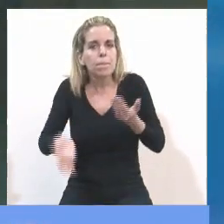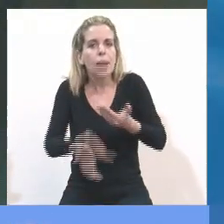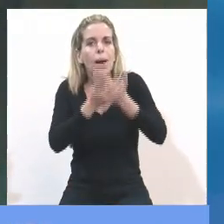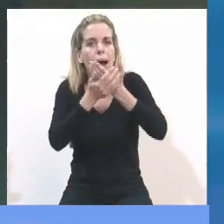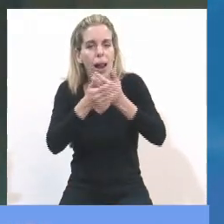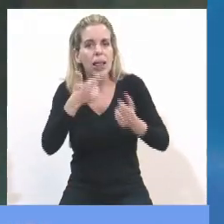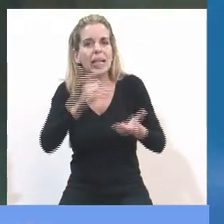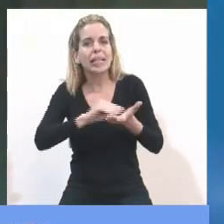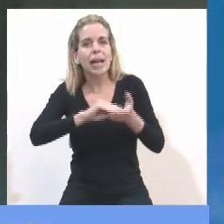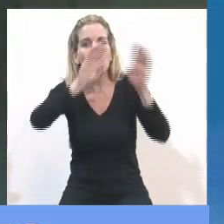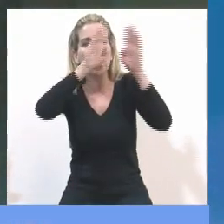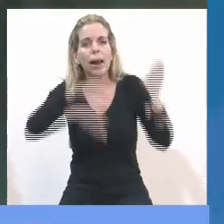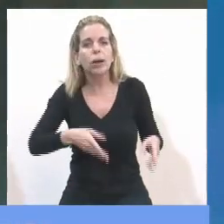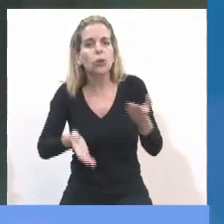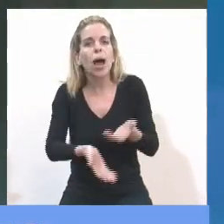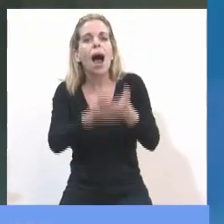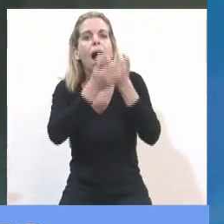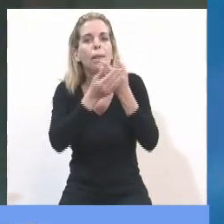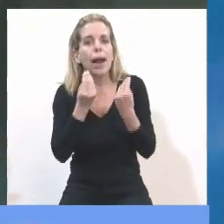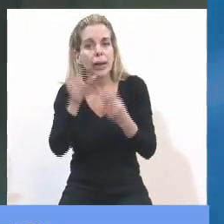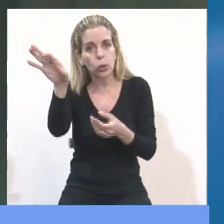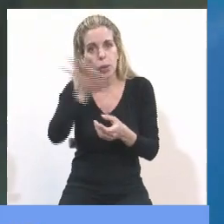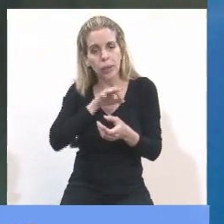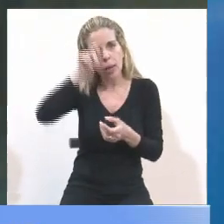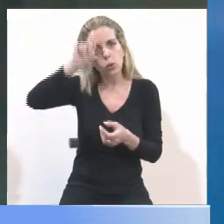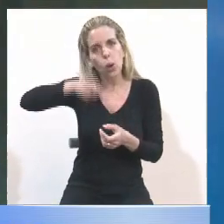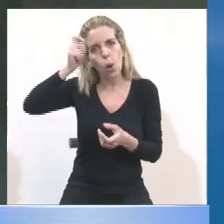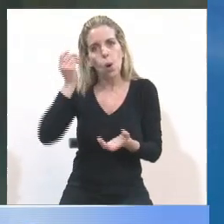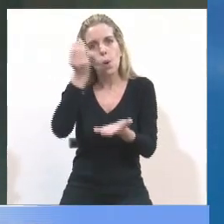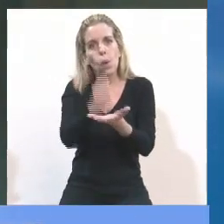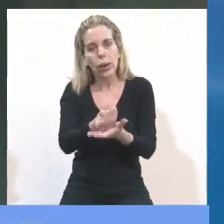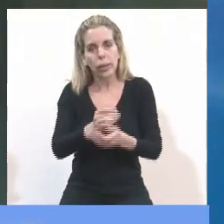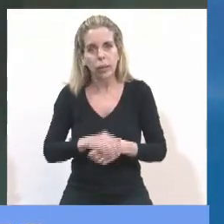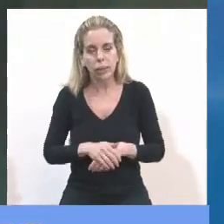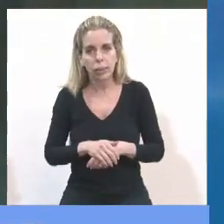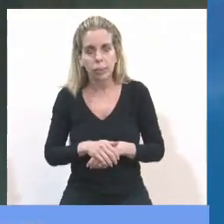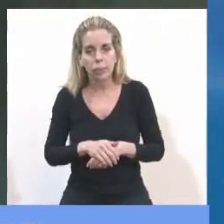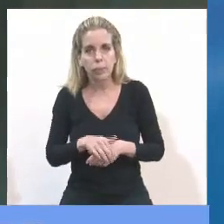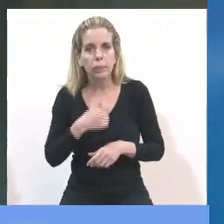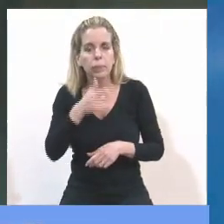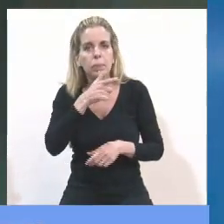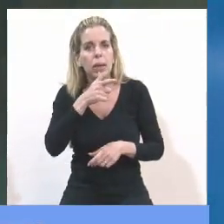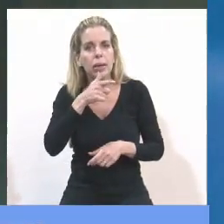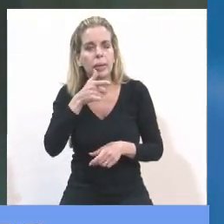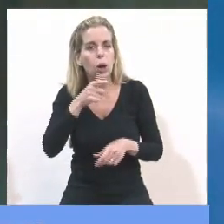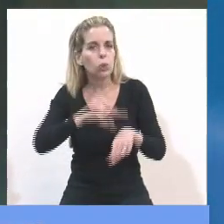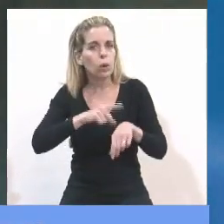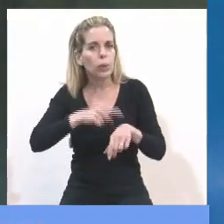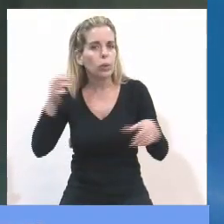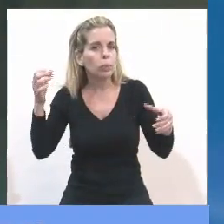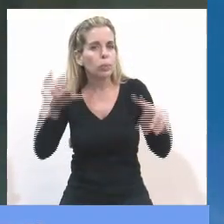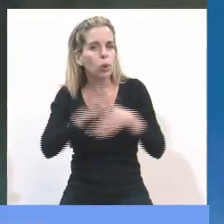por el Senado de la Nación en cuanto a la designación de jueces. Me parecía una oportunidad